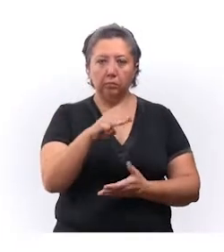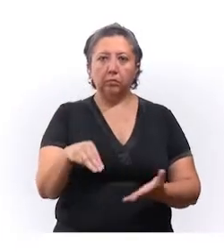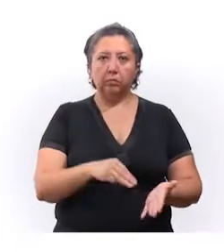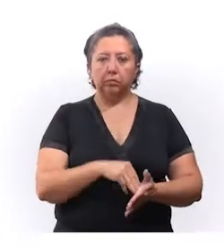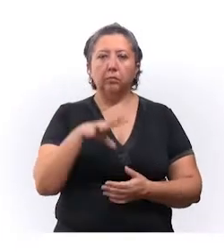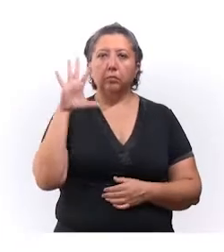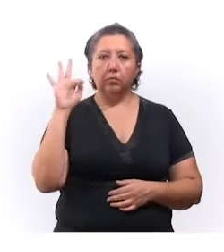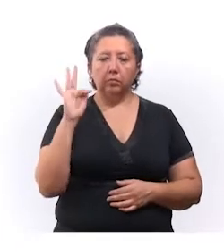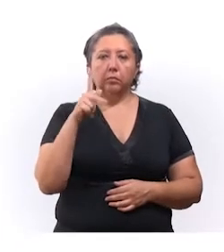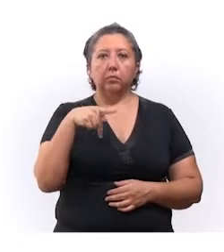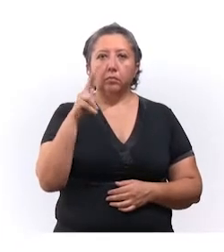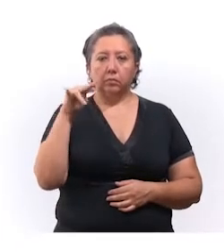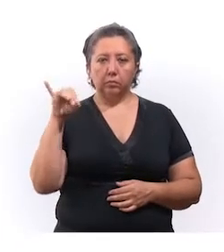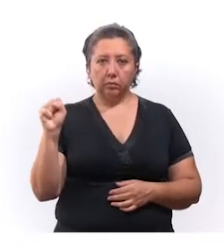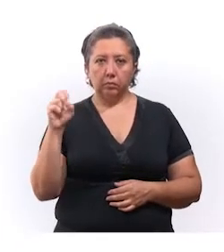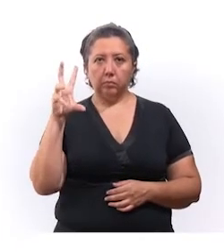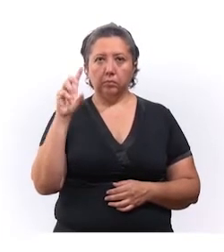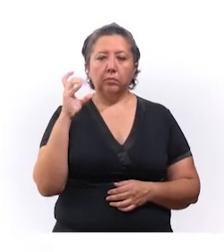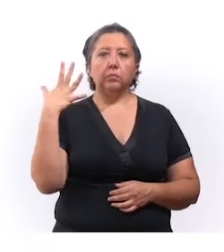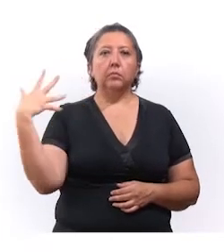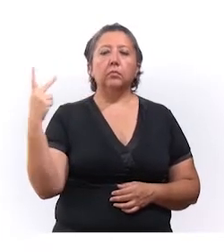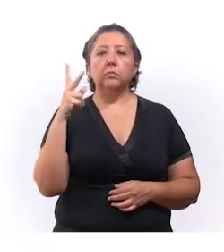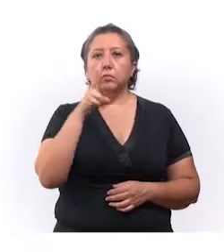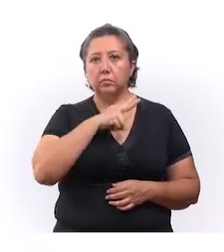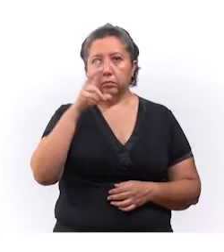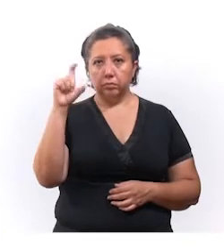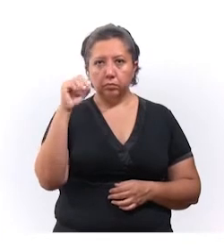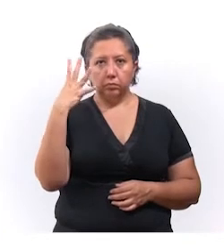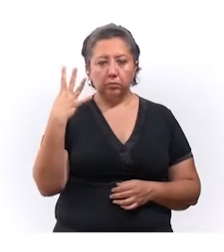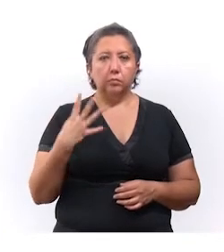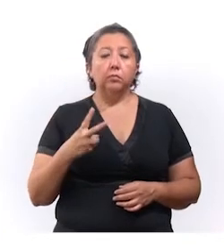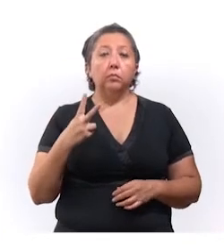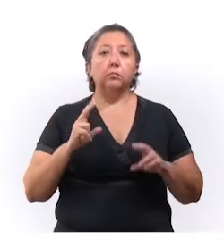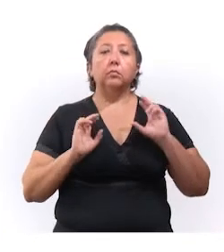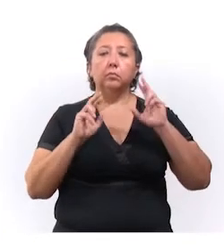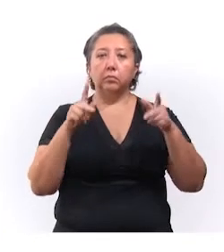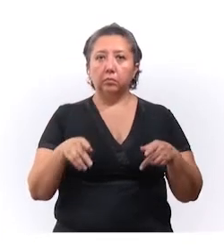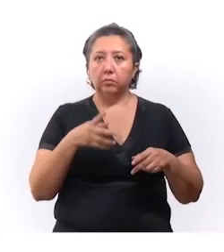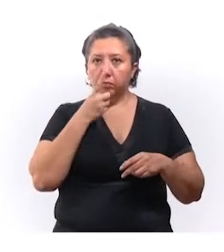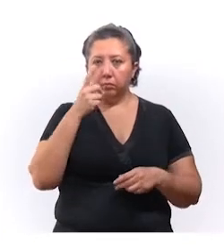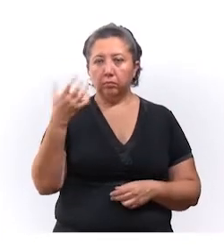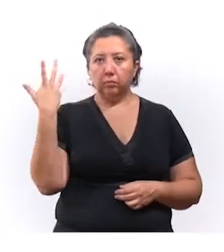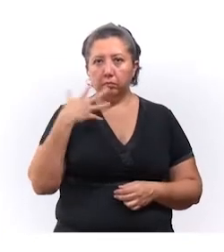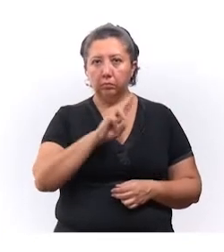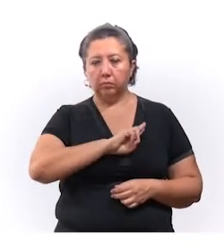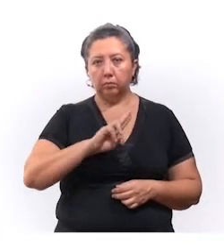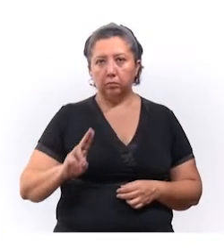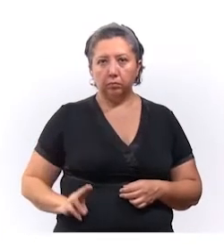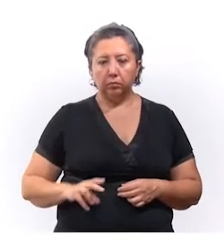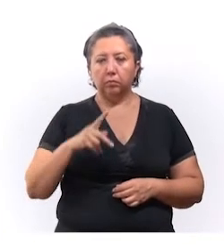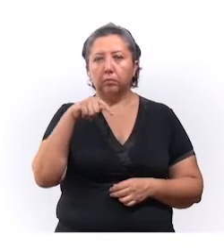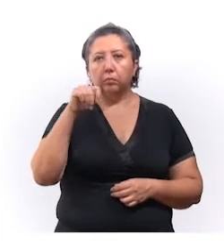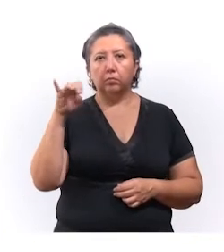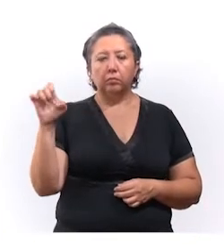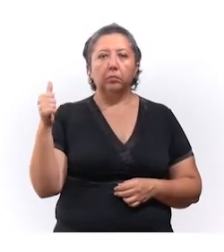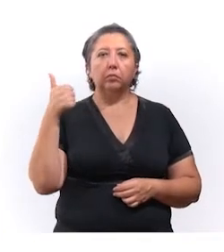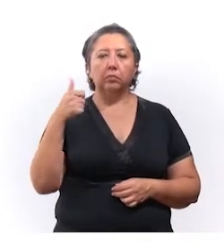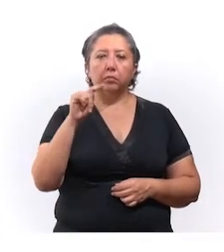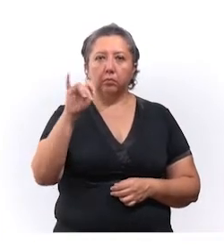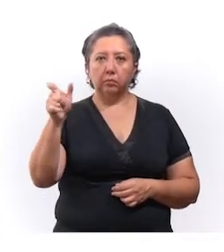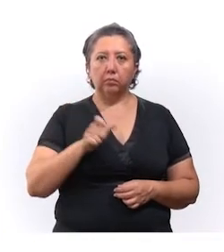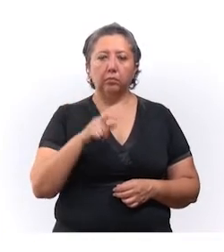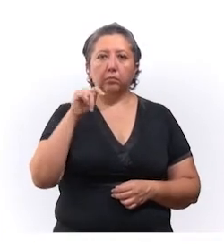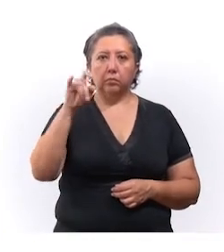Mérida, 40 en Canacín, 35 en Valladolid, 22 en Progreso, 10 en Motul y Humán, 9 en Concal, 6 en